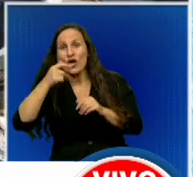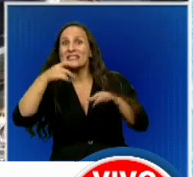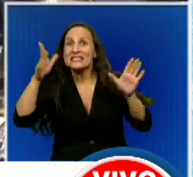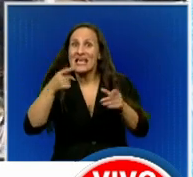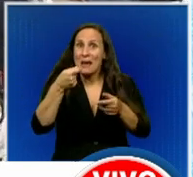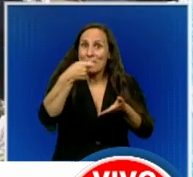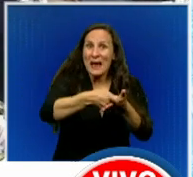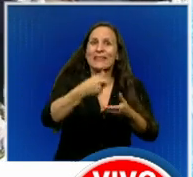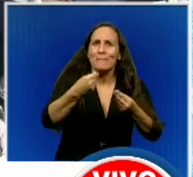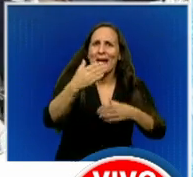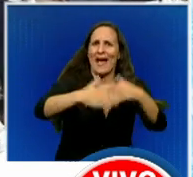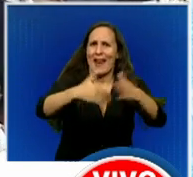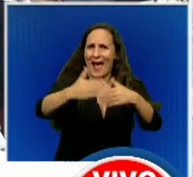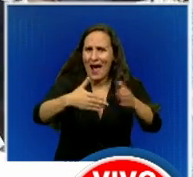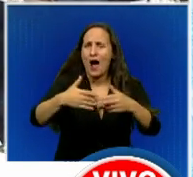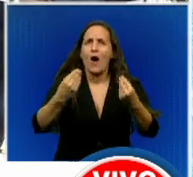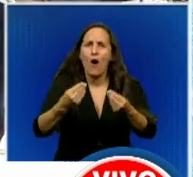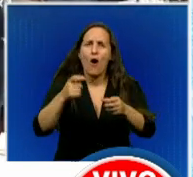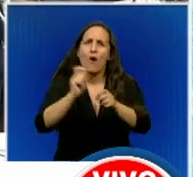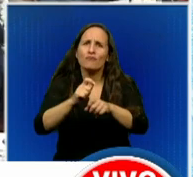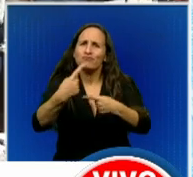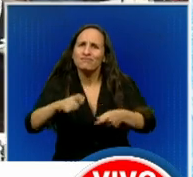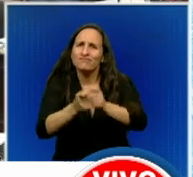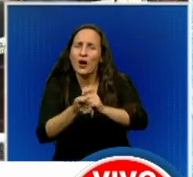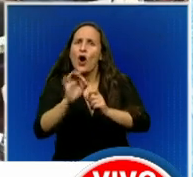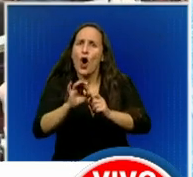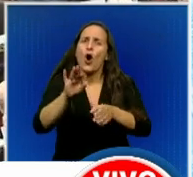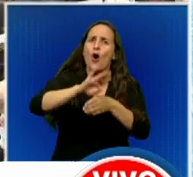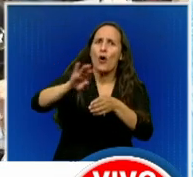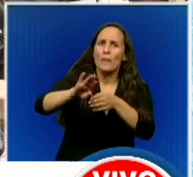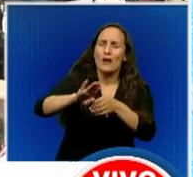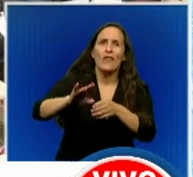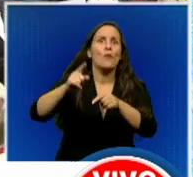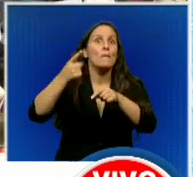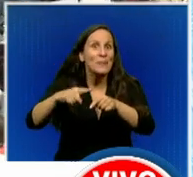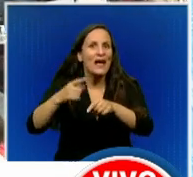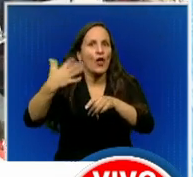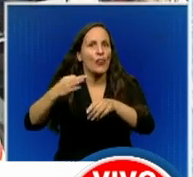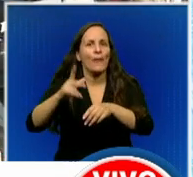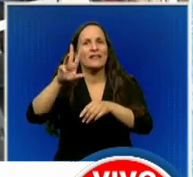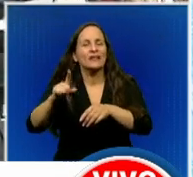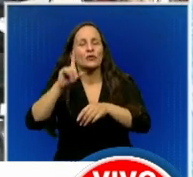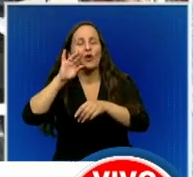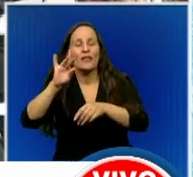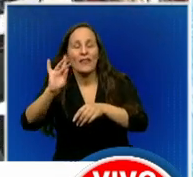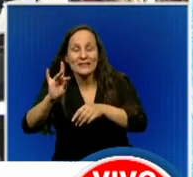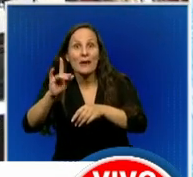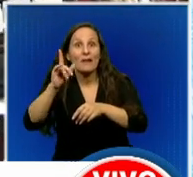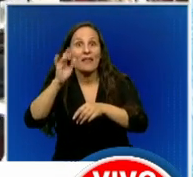infraestructura o reestructuración de servicios del emitida con anterioridad el 31 de diciembre de 2020